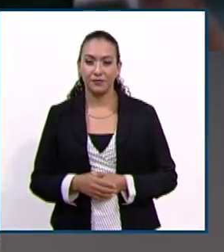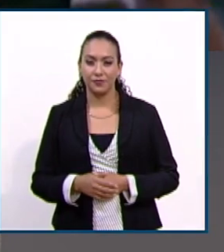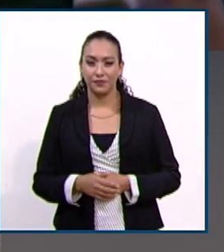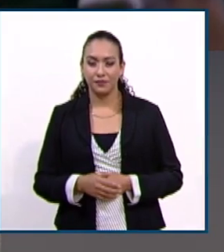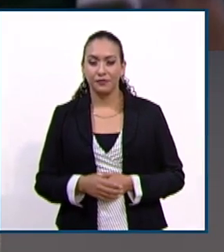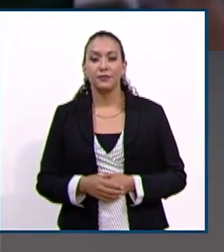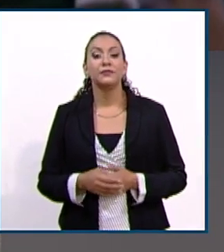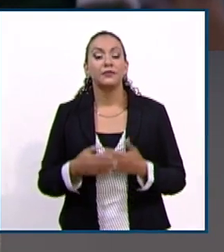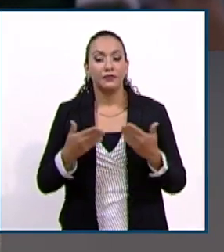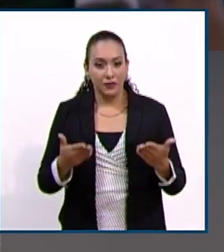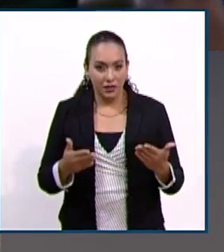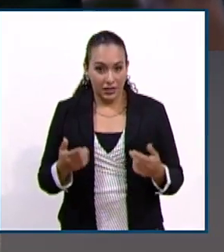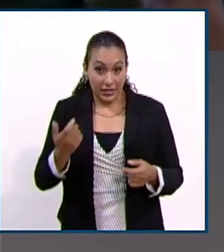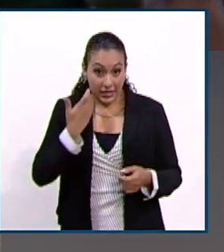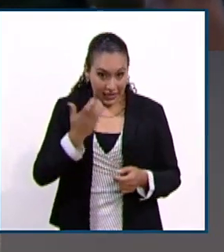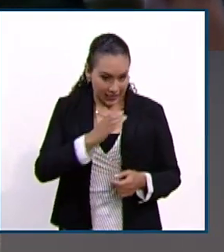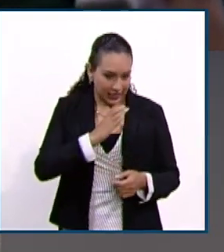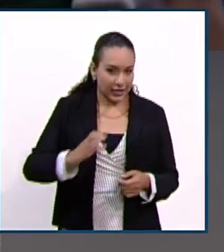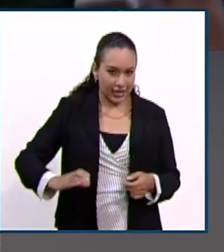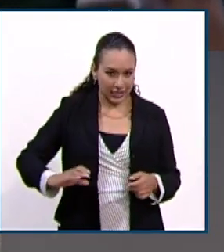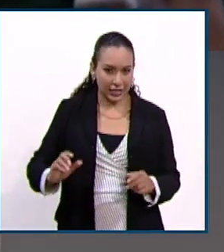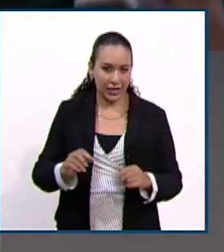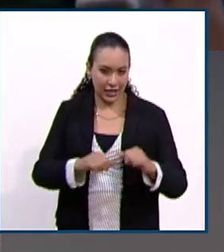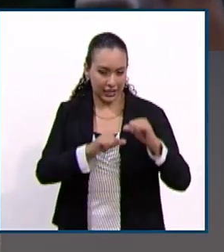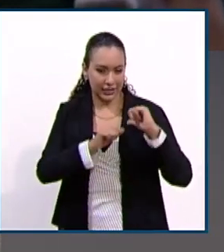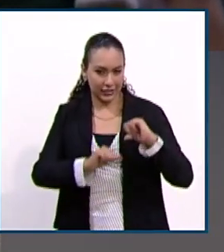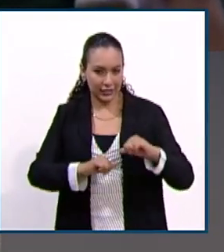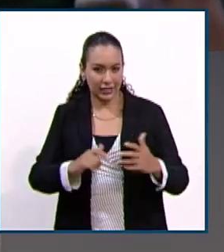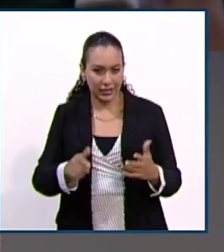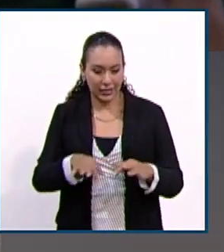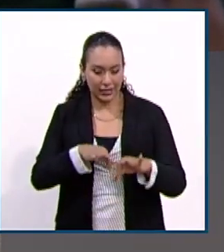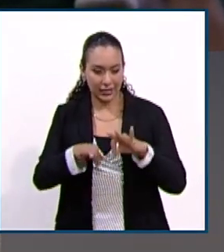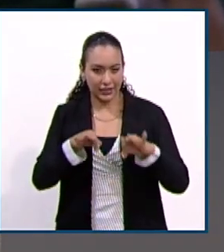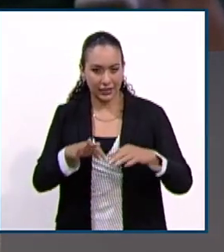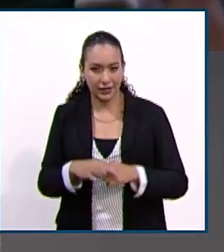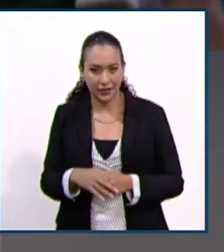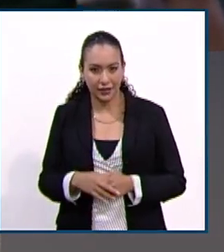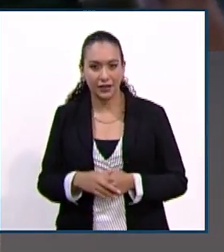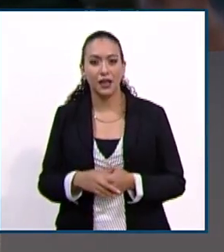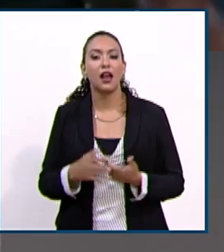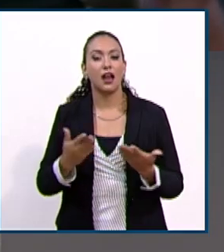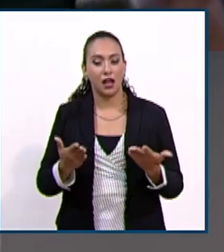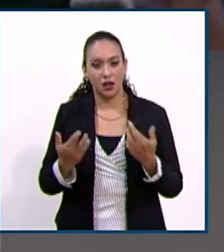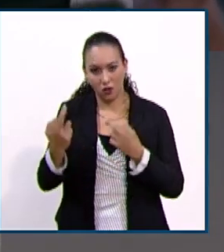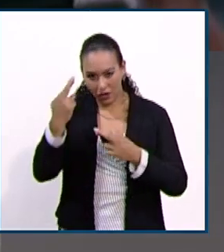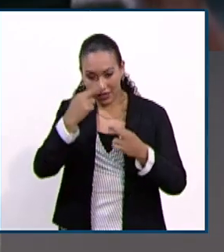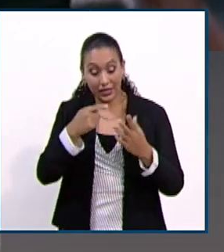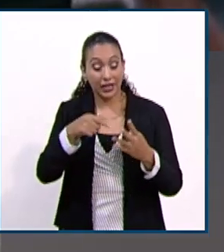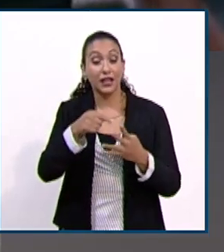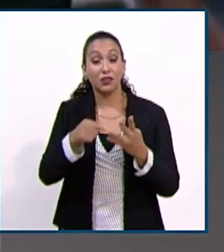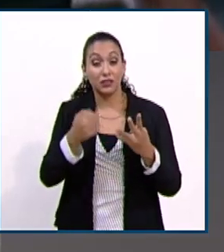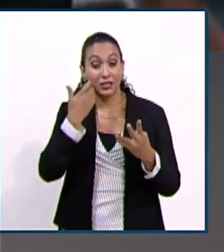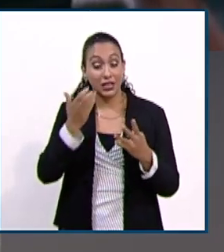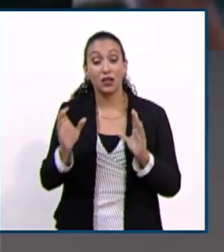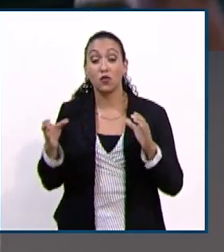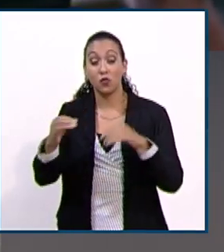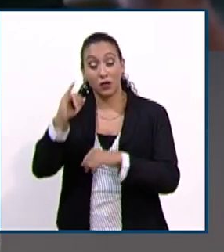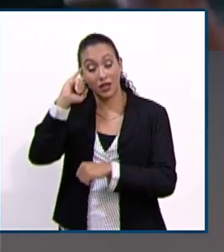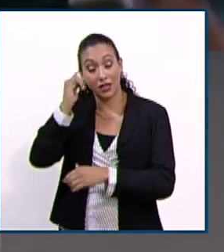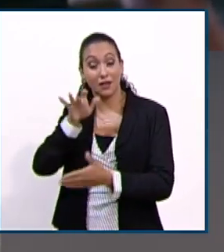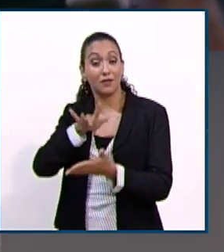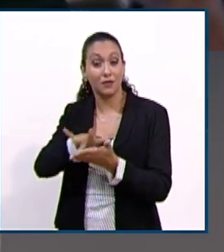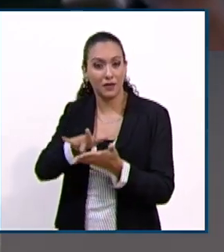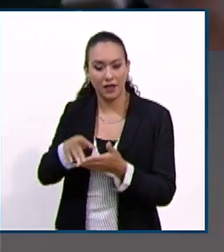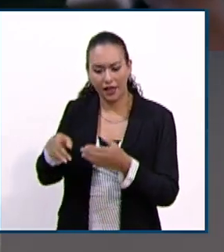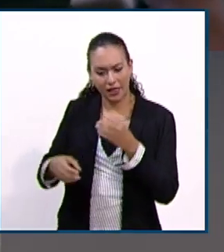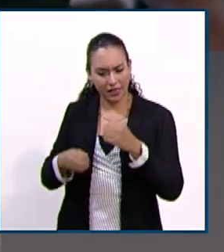Al tratarse de candidaturas postuladas por acciones afirmativas implementadas a favor de las comunidades indígenas, el Tribunal Local debió